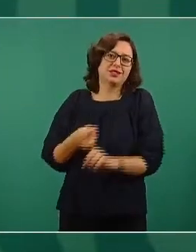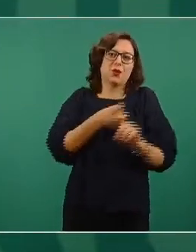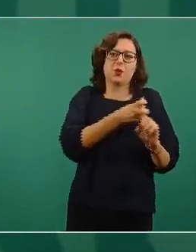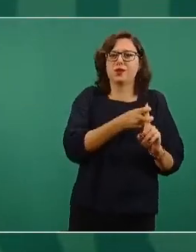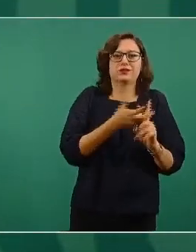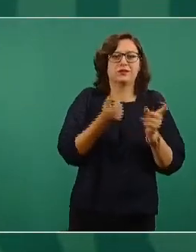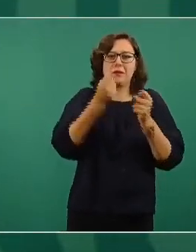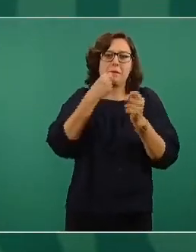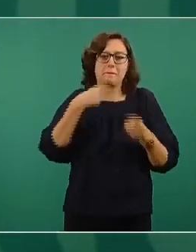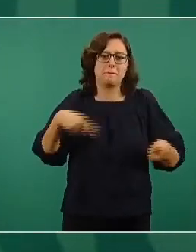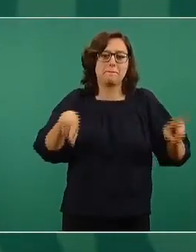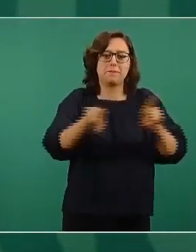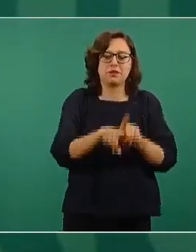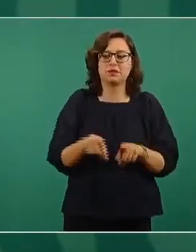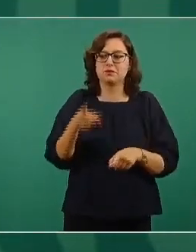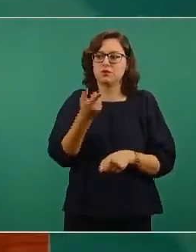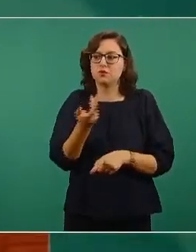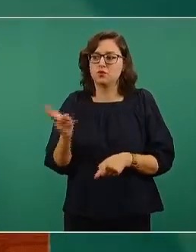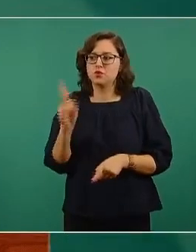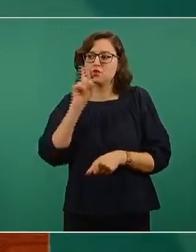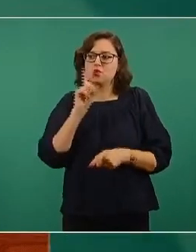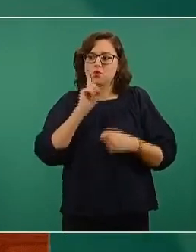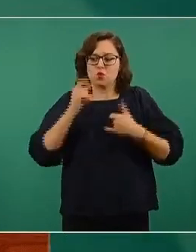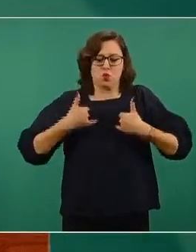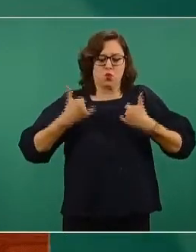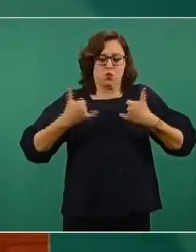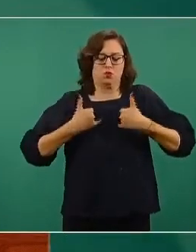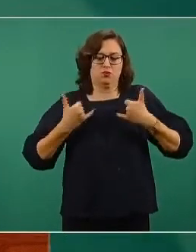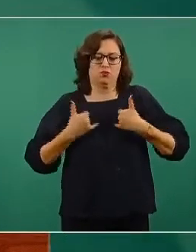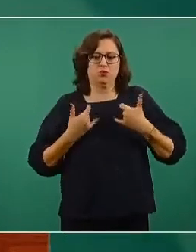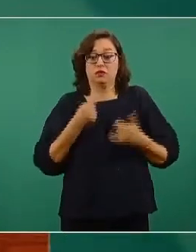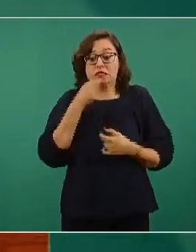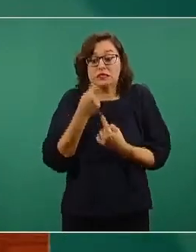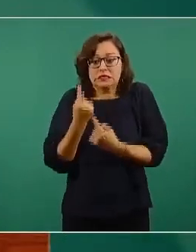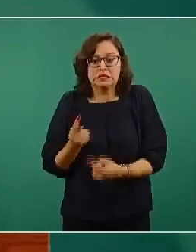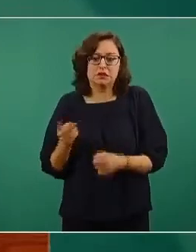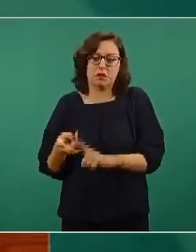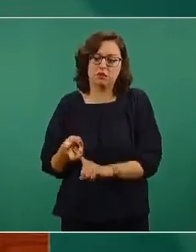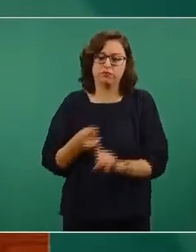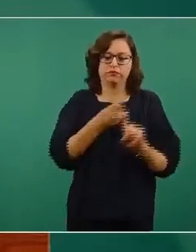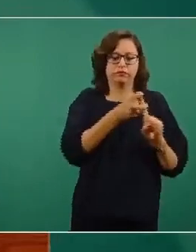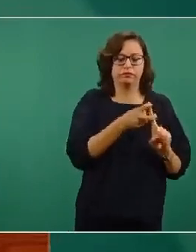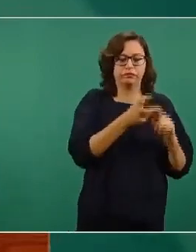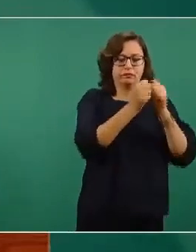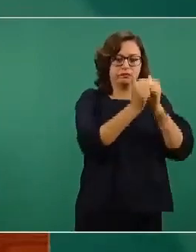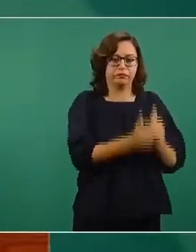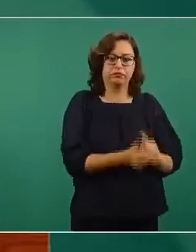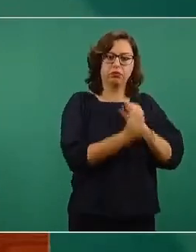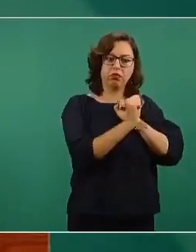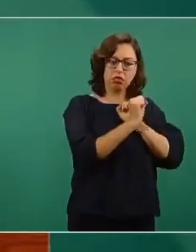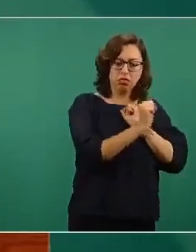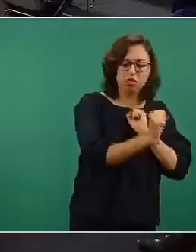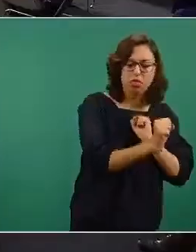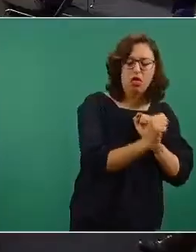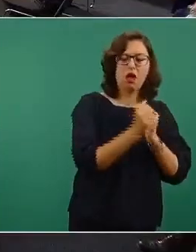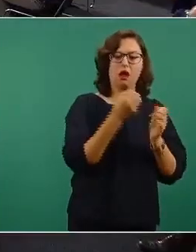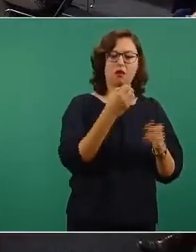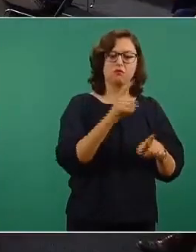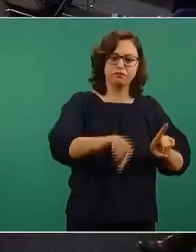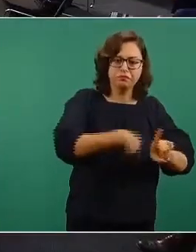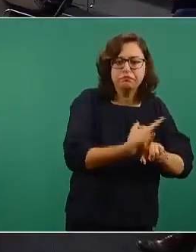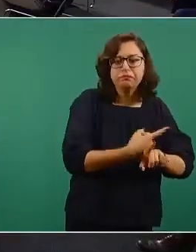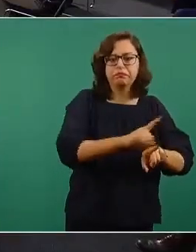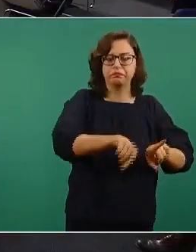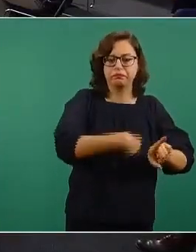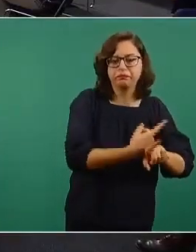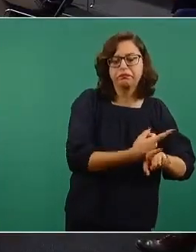libertad de estas jovencitas o de estas incluso niñas que han sido cooptadas por el crimen organizado para